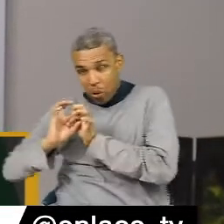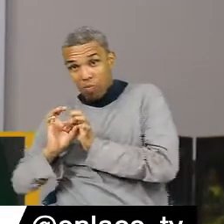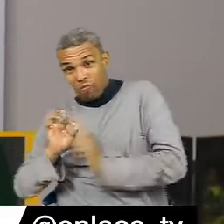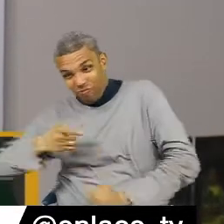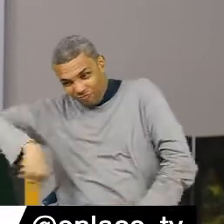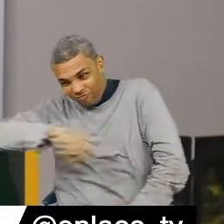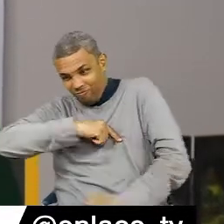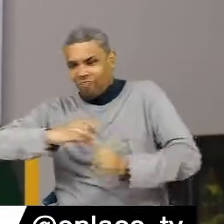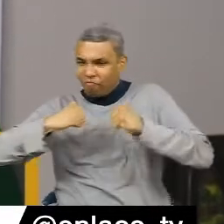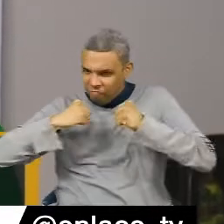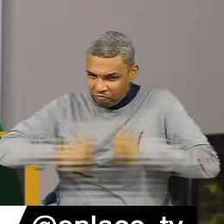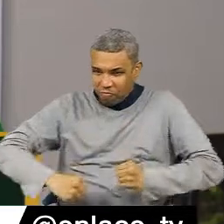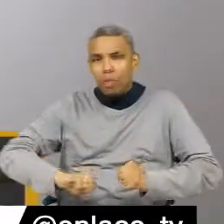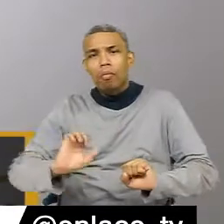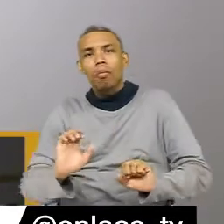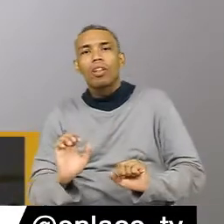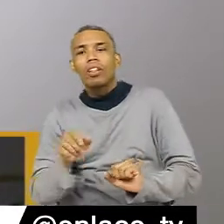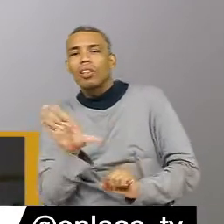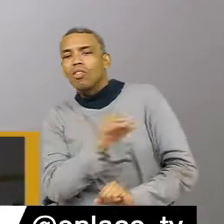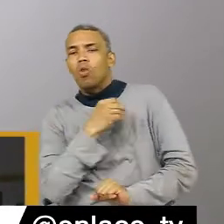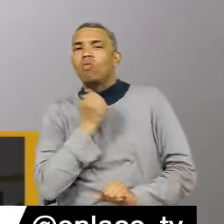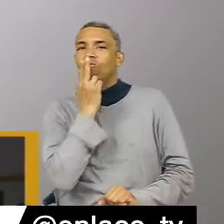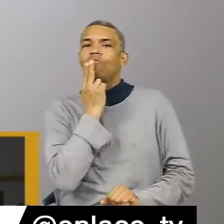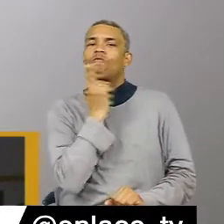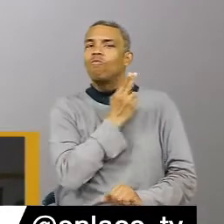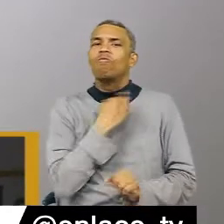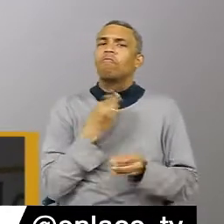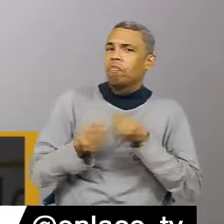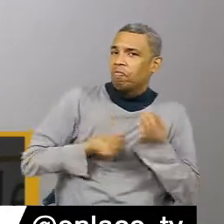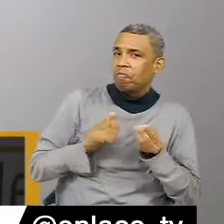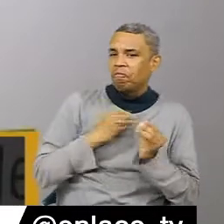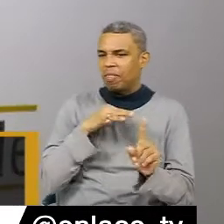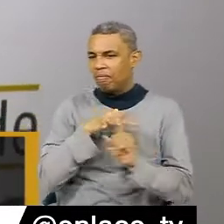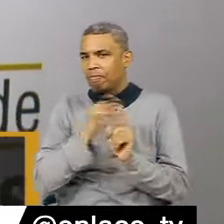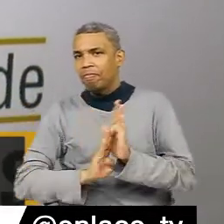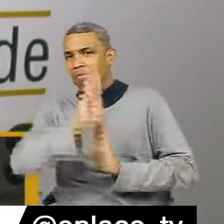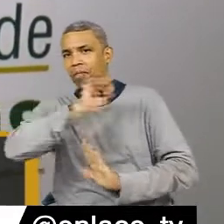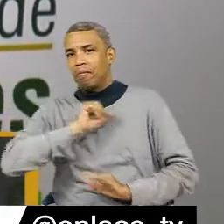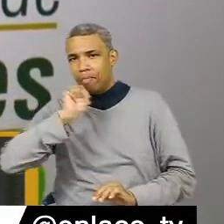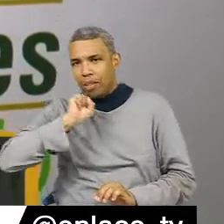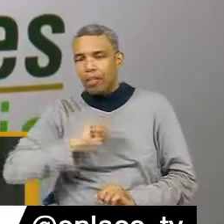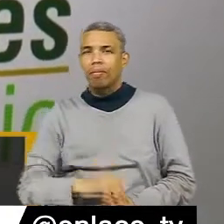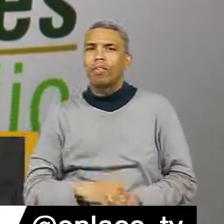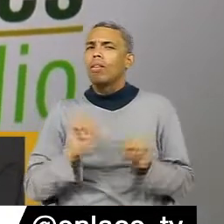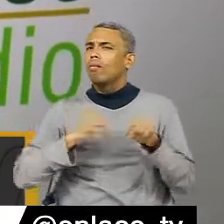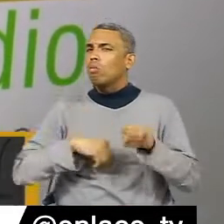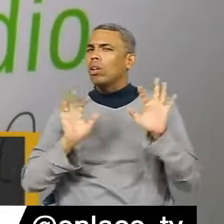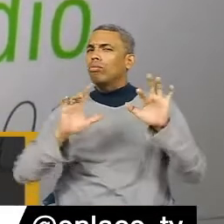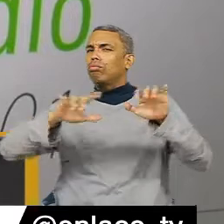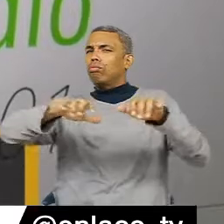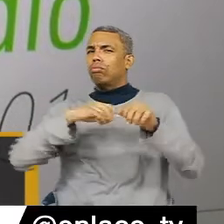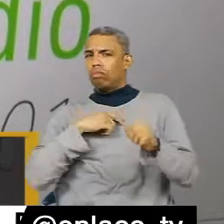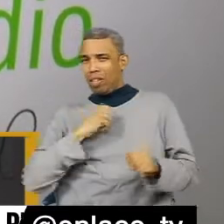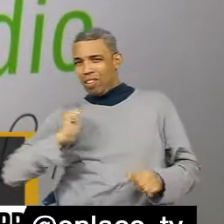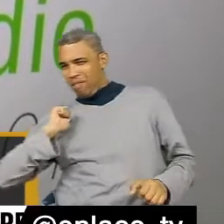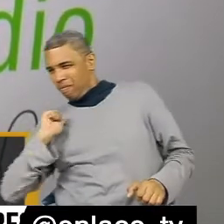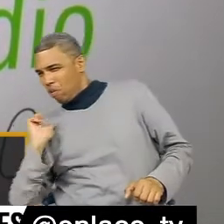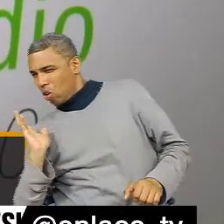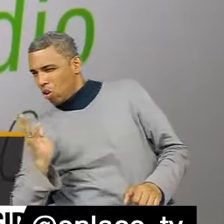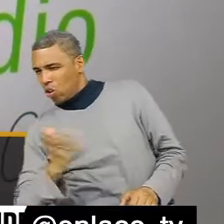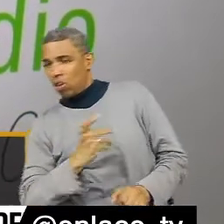Bermeja suma el liderazgo, el compromiso y la decisión de desarrollar nuestra región. ¿Quiénes precisamente pueden asistir a este congreso y cuándo se va a realizar?